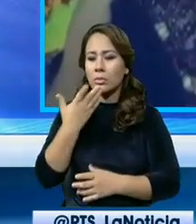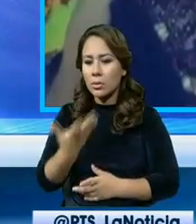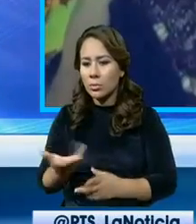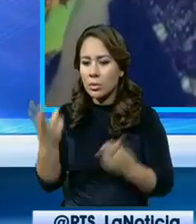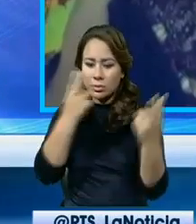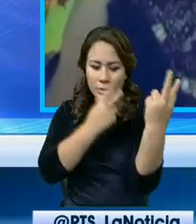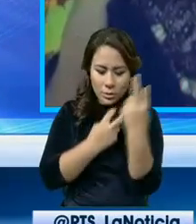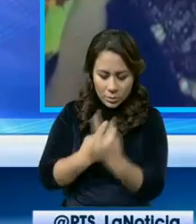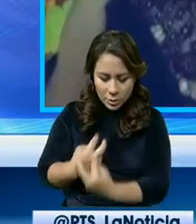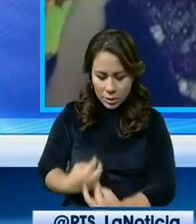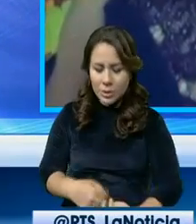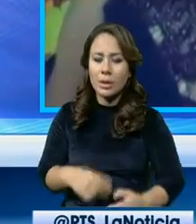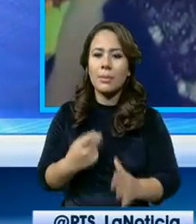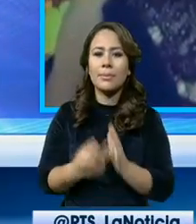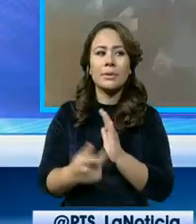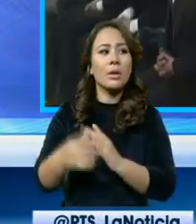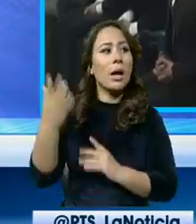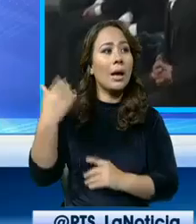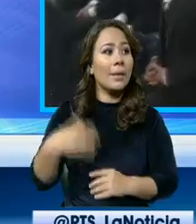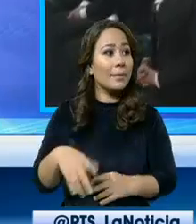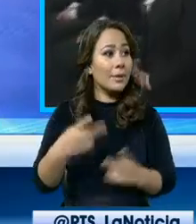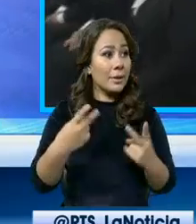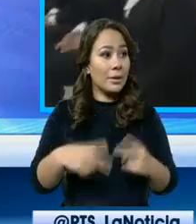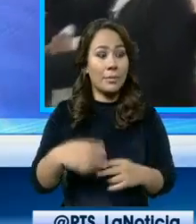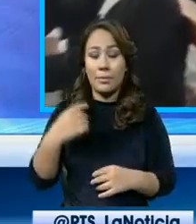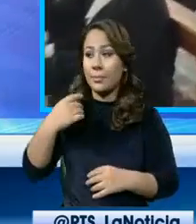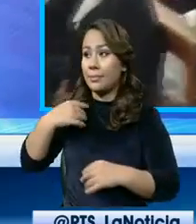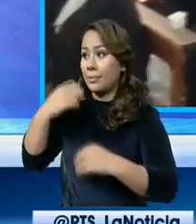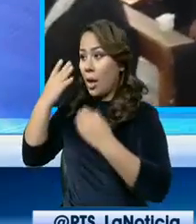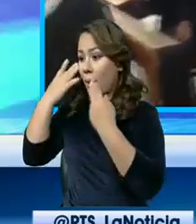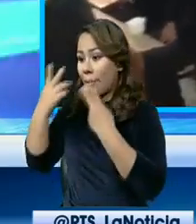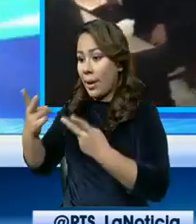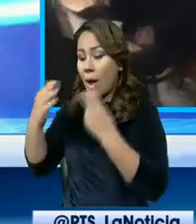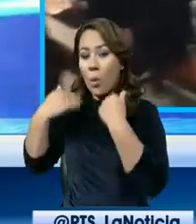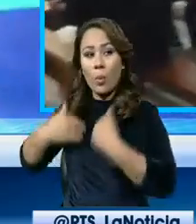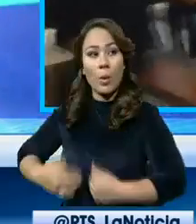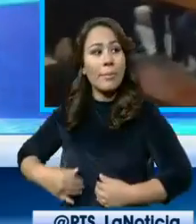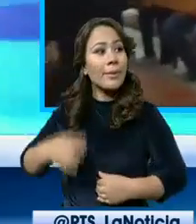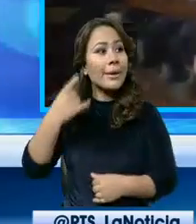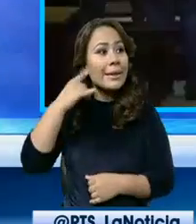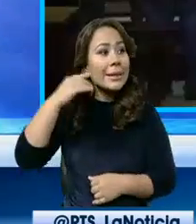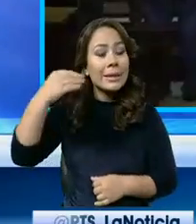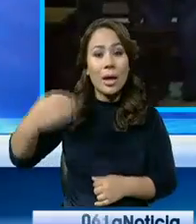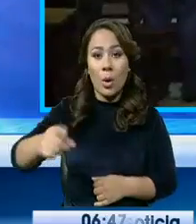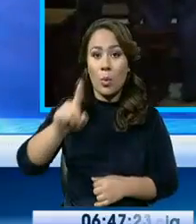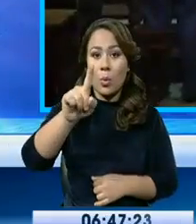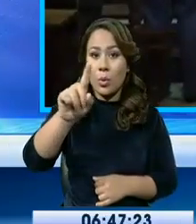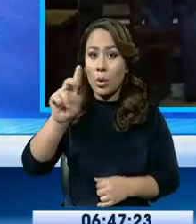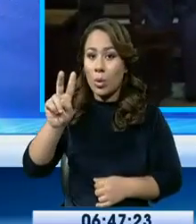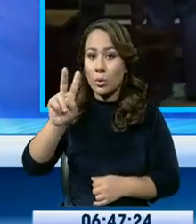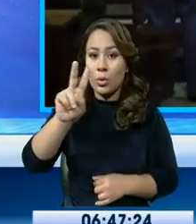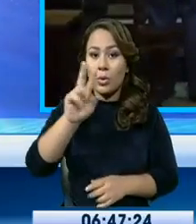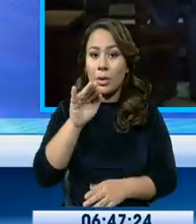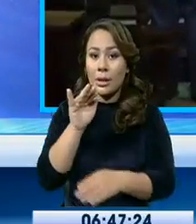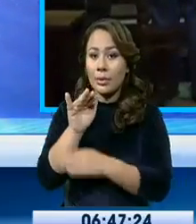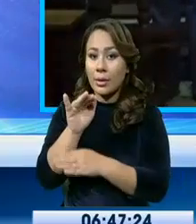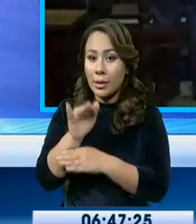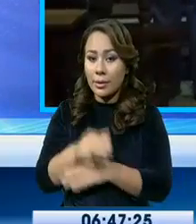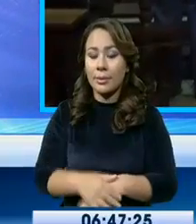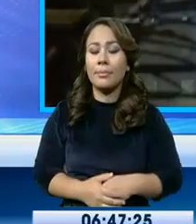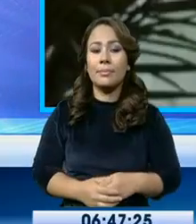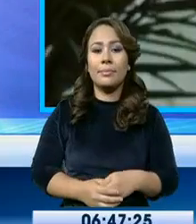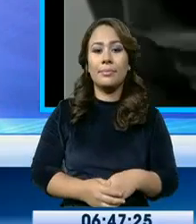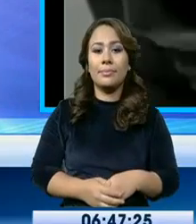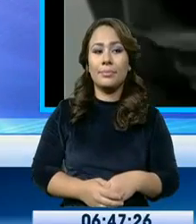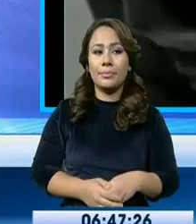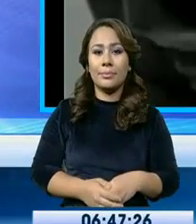que va todavía a estar revisando el cuerpo de la menor, pero a las 2 de la tarde viene prevista una misa donde toda